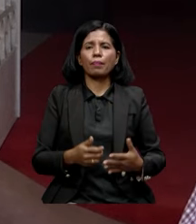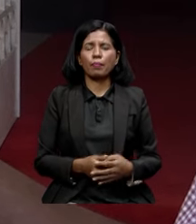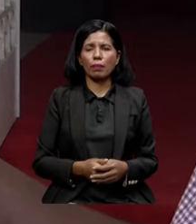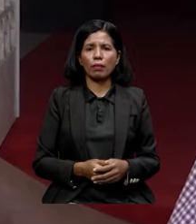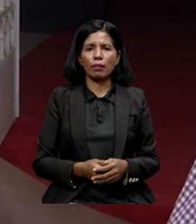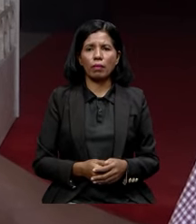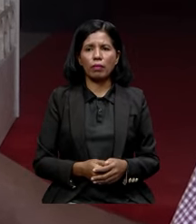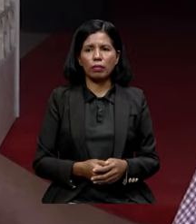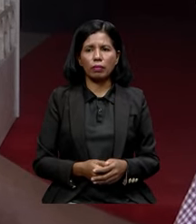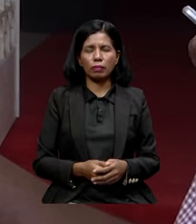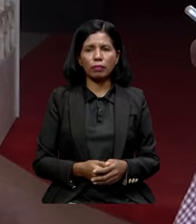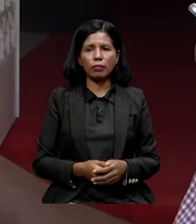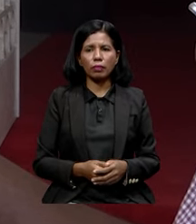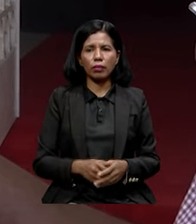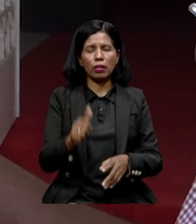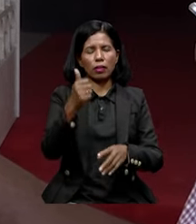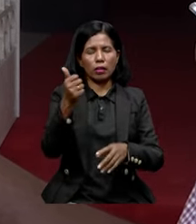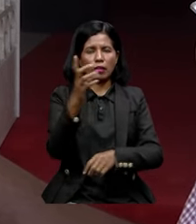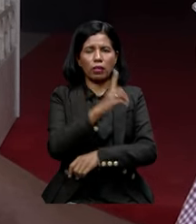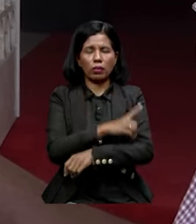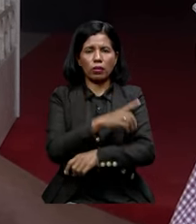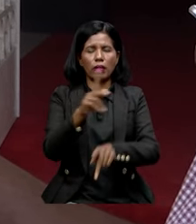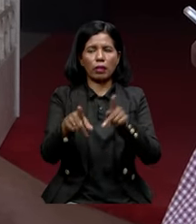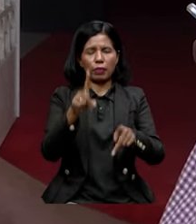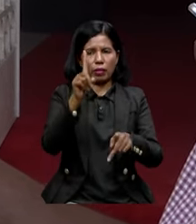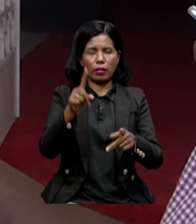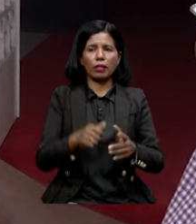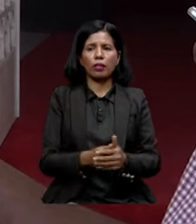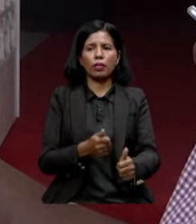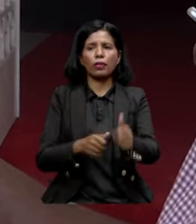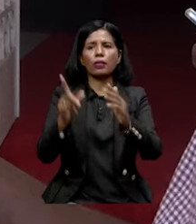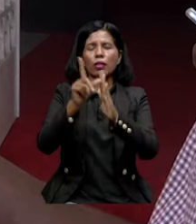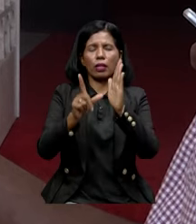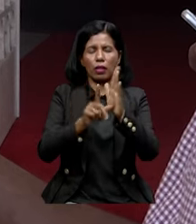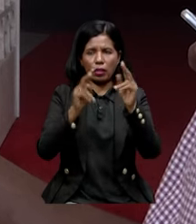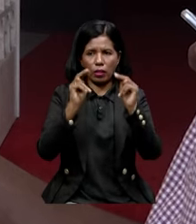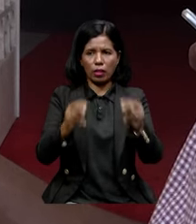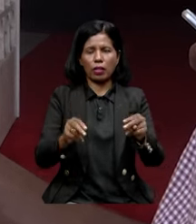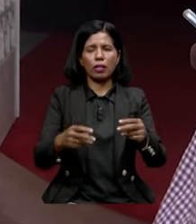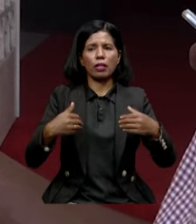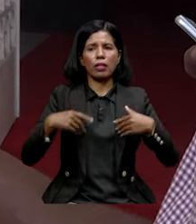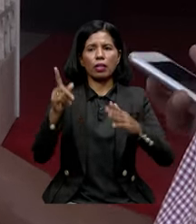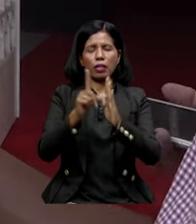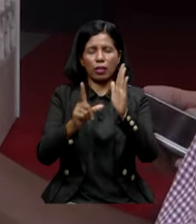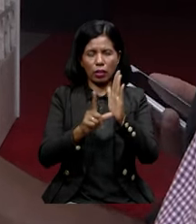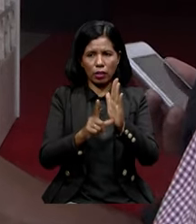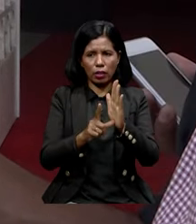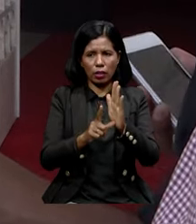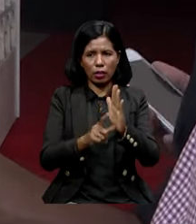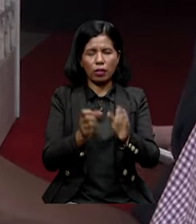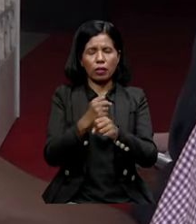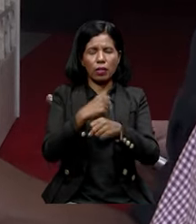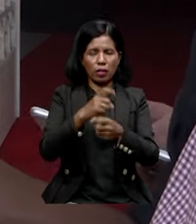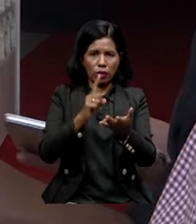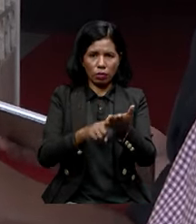llevan cuánto? $10 cada. Mas tu ir ley, tengo que ir a decreto de ley, entonces, hoy en la